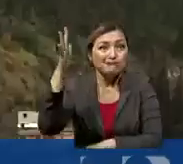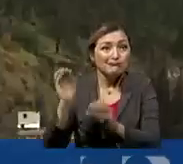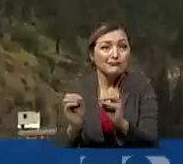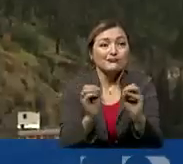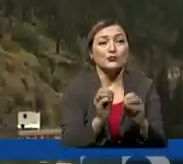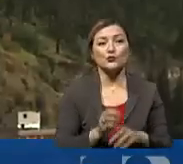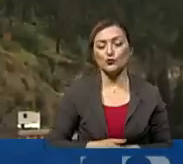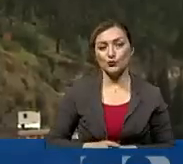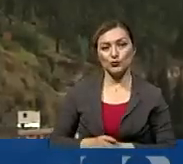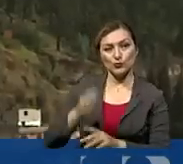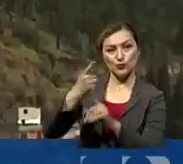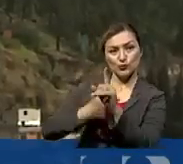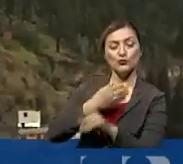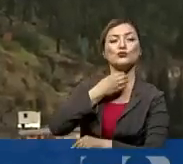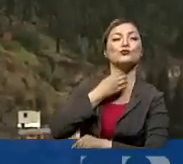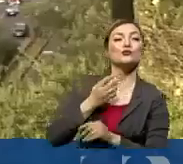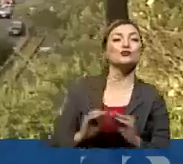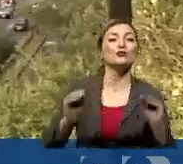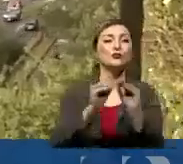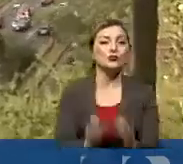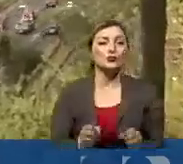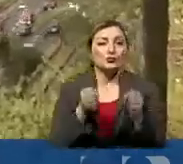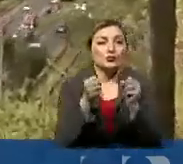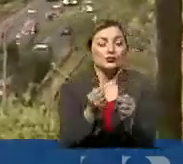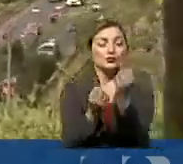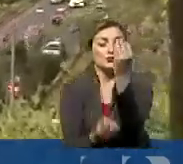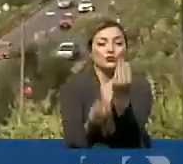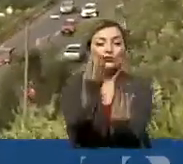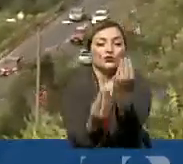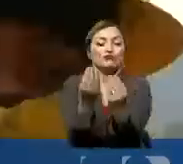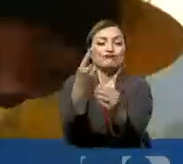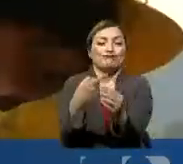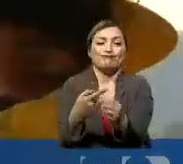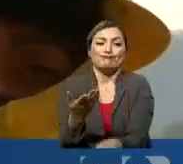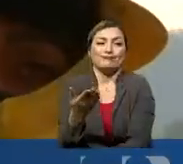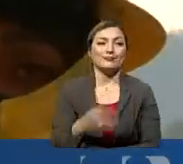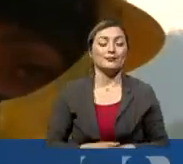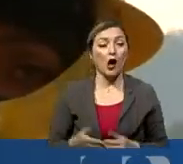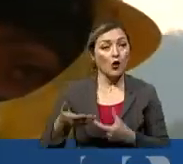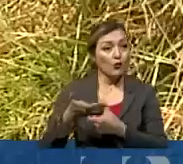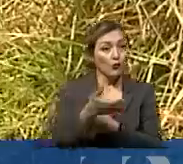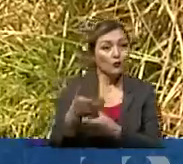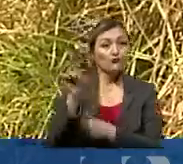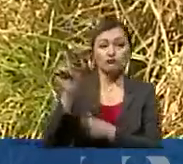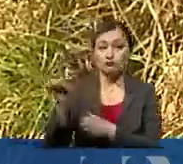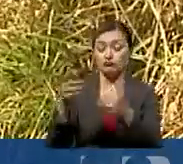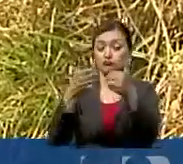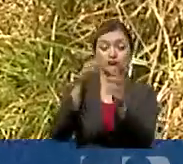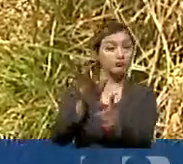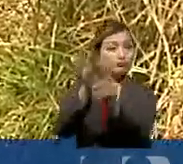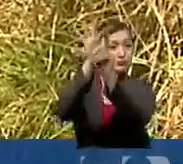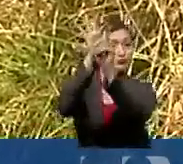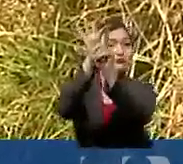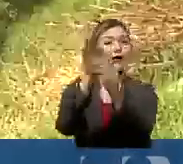orden. Desde agosto por el verano se han incrementado los incendios forestales en Quito. El Cuerpo de Bomberos cuenta con una brigada especial